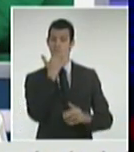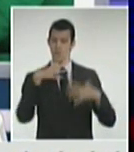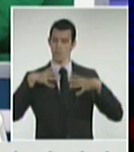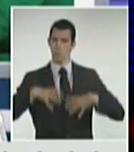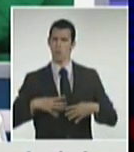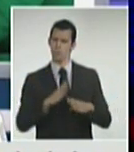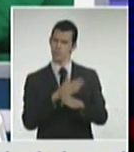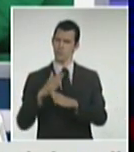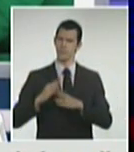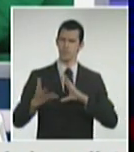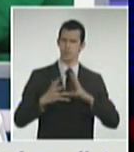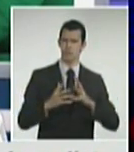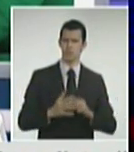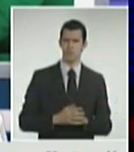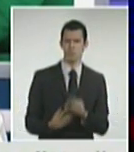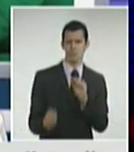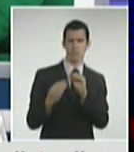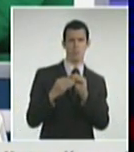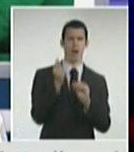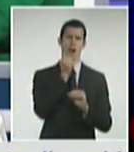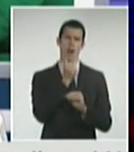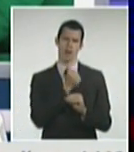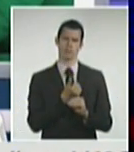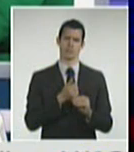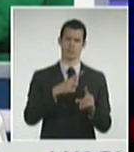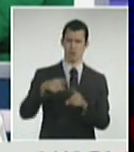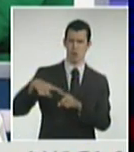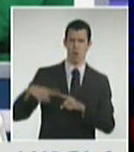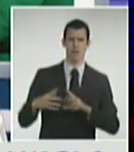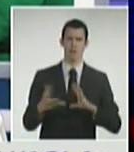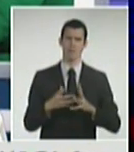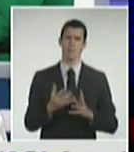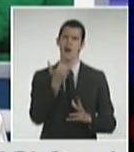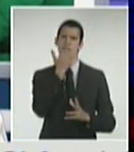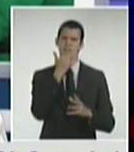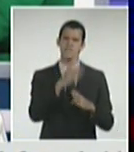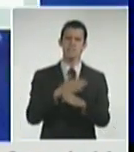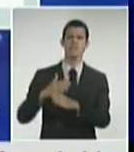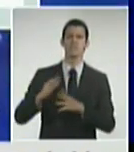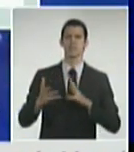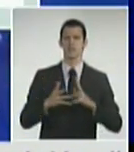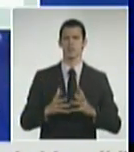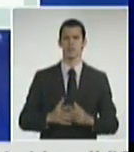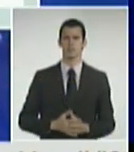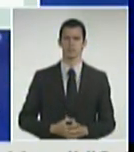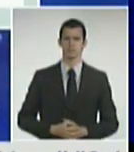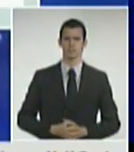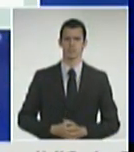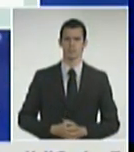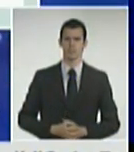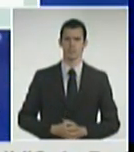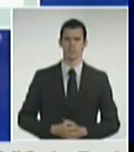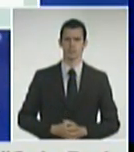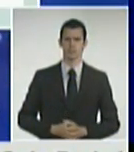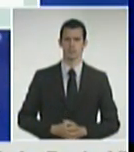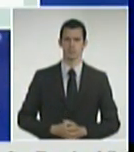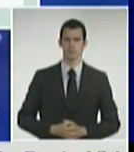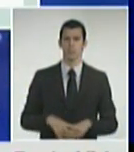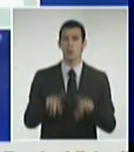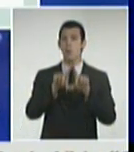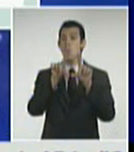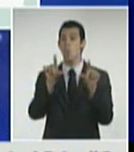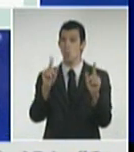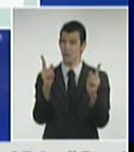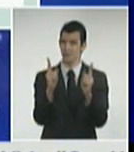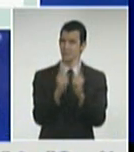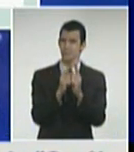de la adquisición de la infección en las personas. El gráfico que resume Cuba, ahí lo tienen,